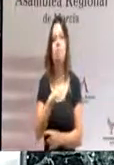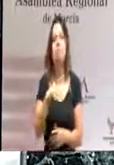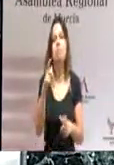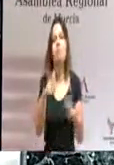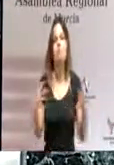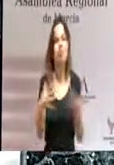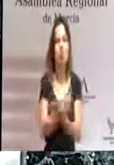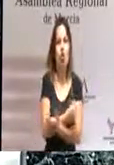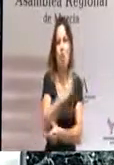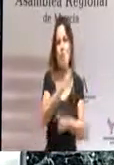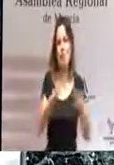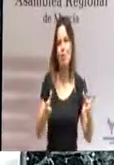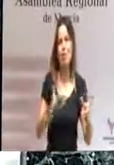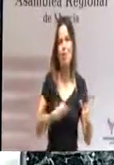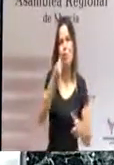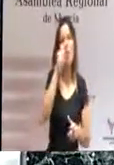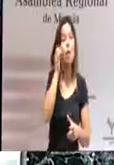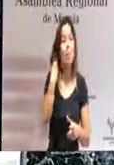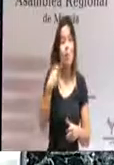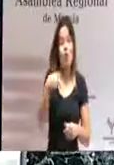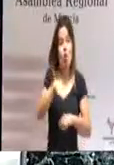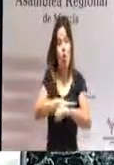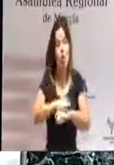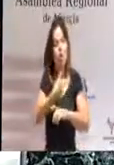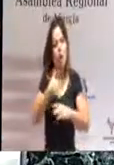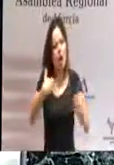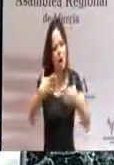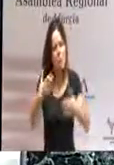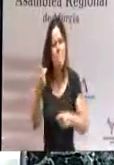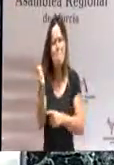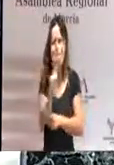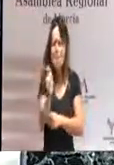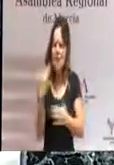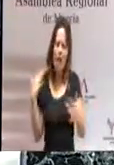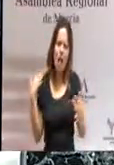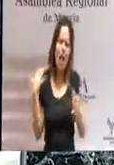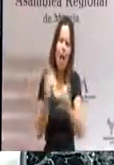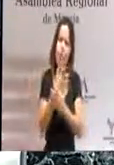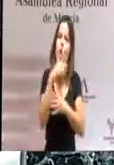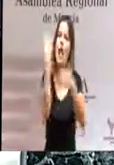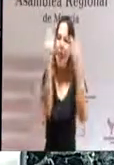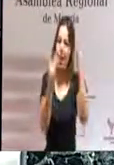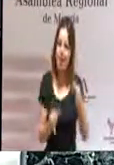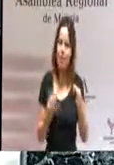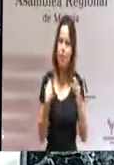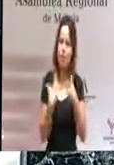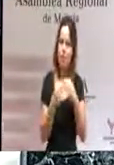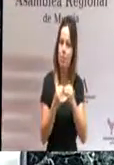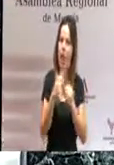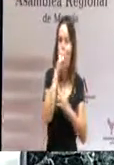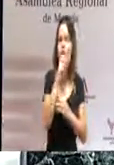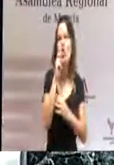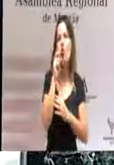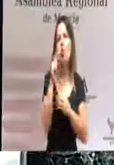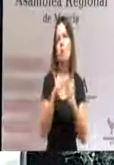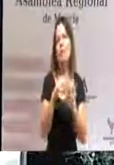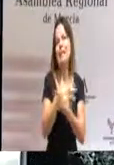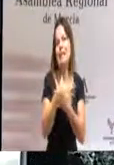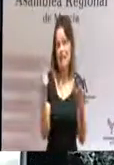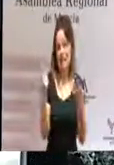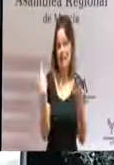los ciudadanos con los que este Gobierno llevaba negociando durante meses la elaboración del presupuesto del año 2020.